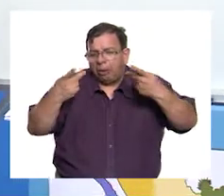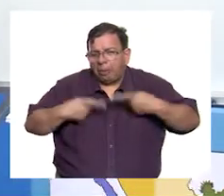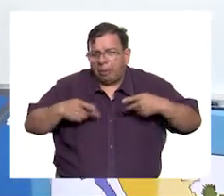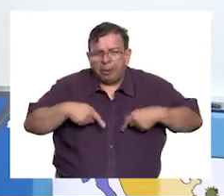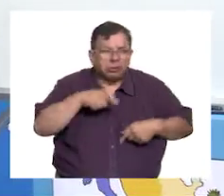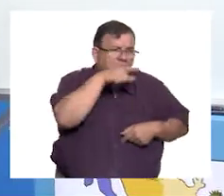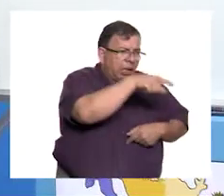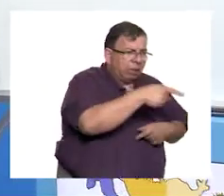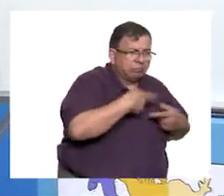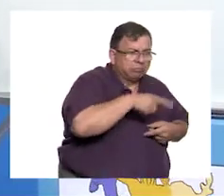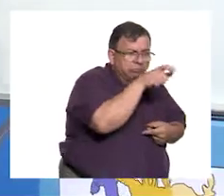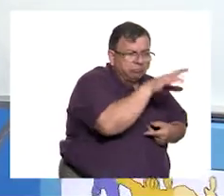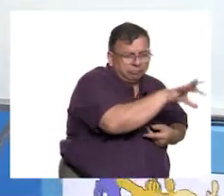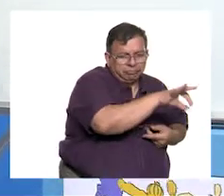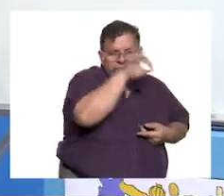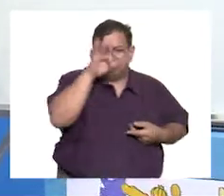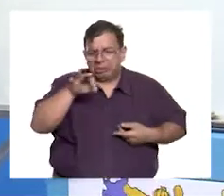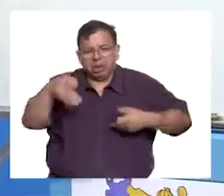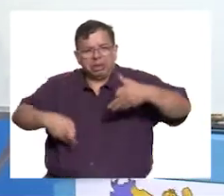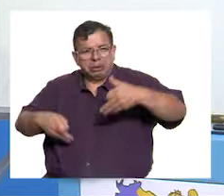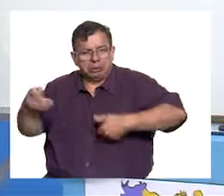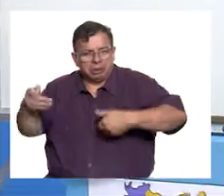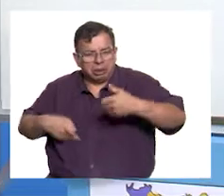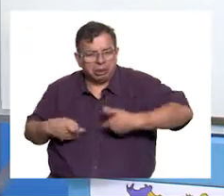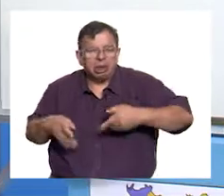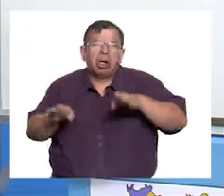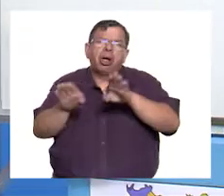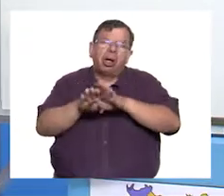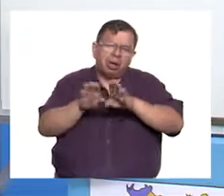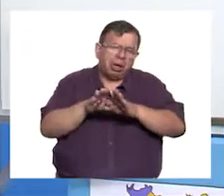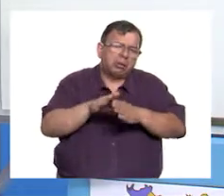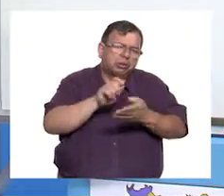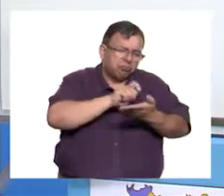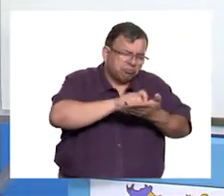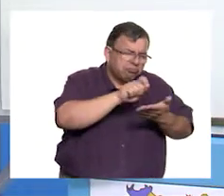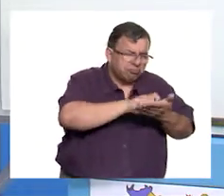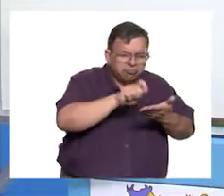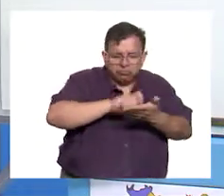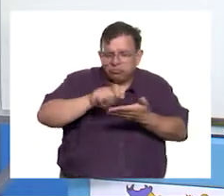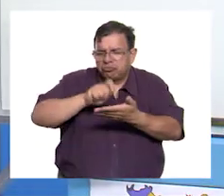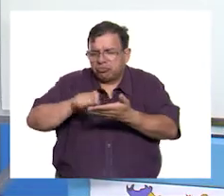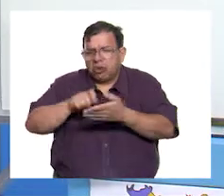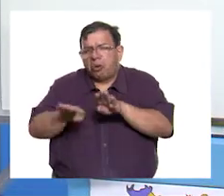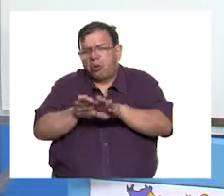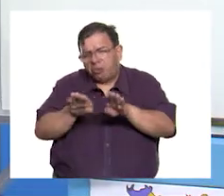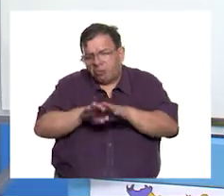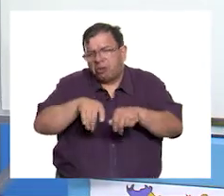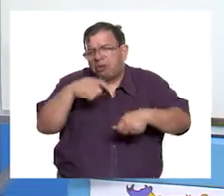textos narrativos, lo cual implica una mayor flexibilidad para jugar con la selección